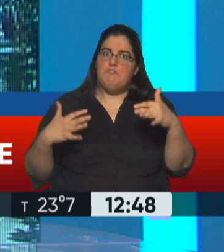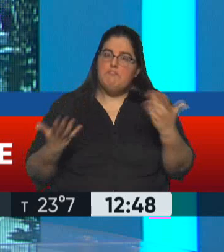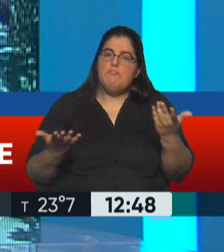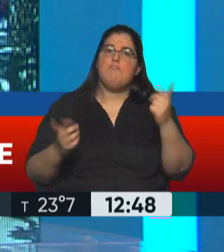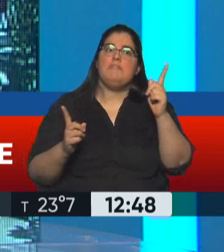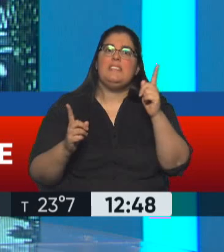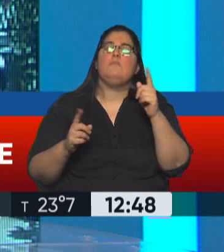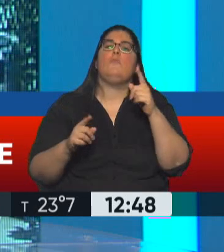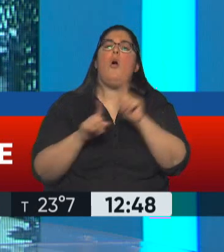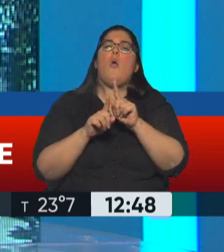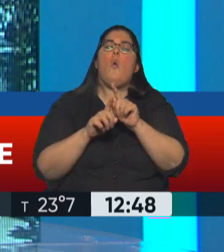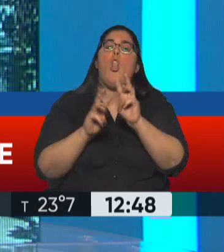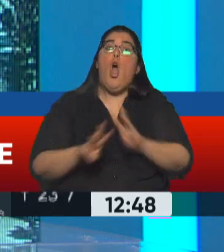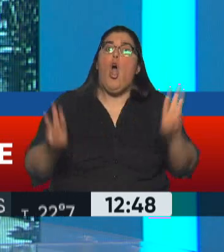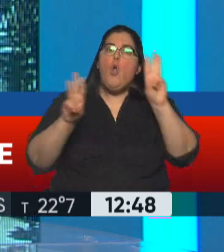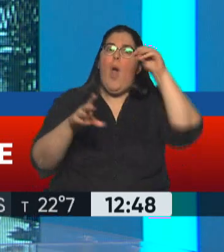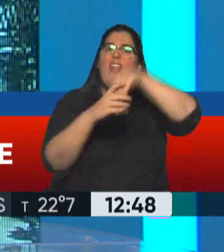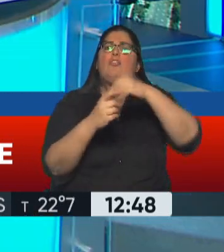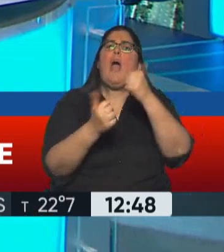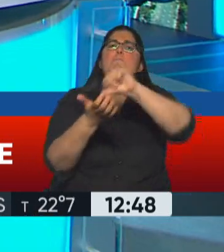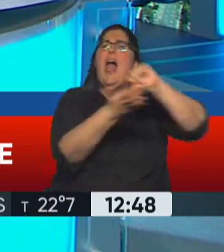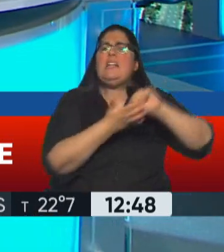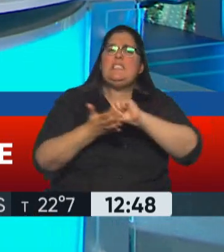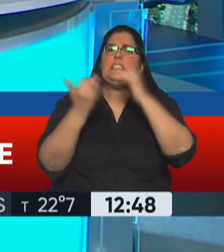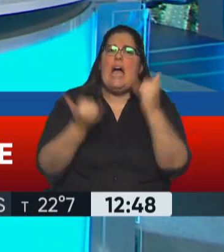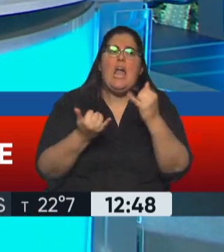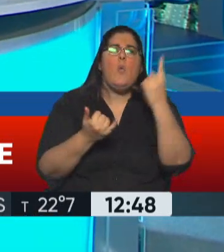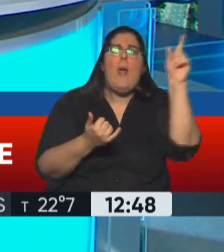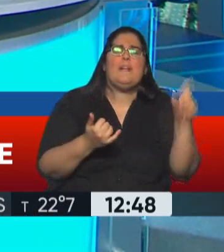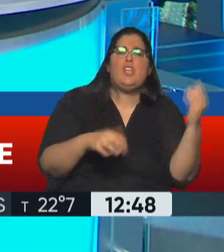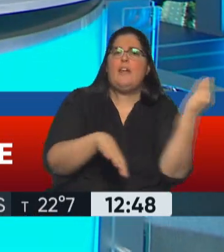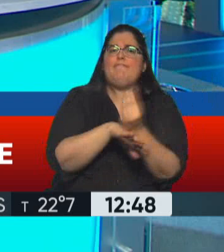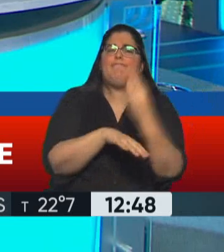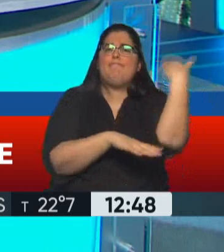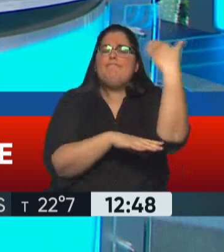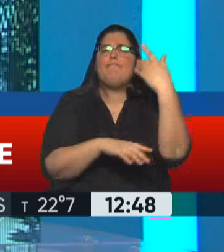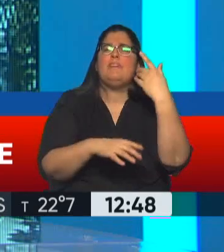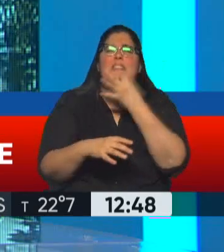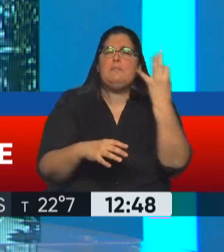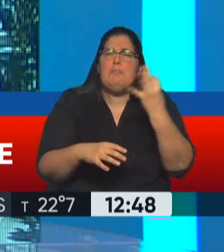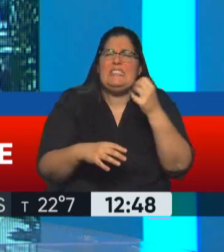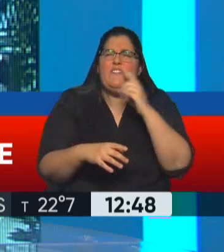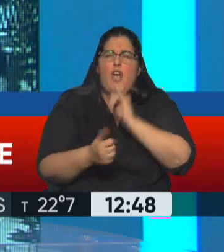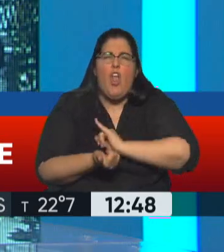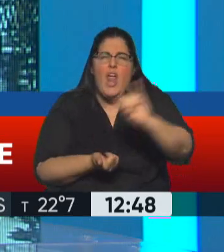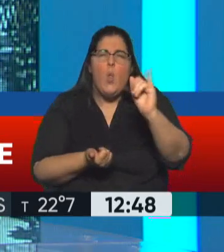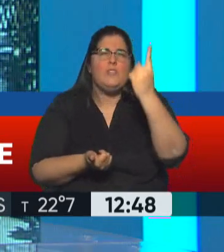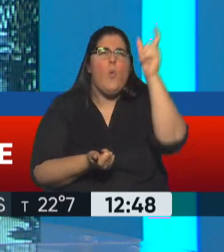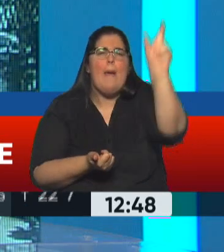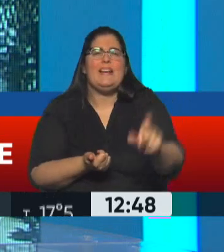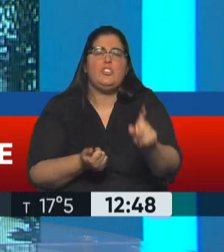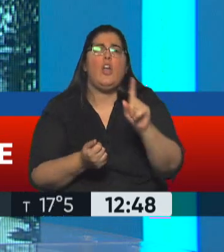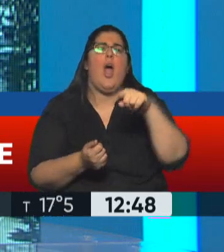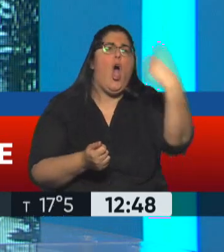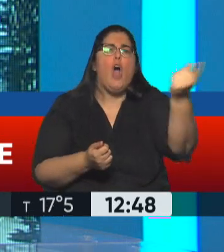órgano multilateral como la ONU lleve un reclamo muy específico, con nombre y apellido, de un órgano también multilateral como es